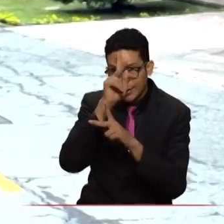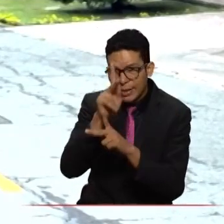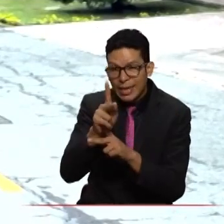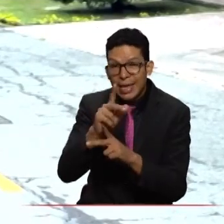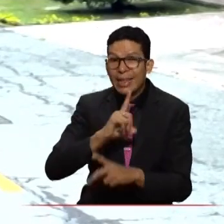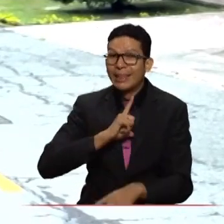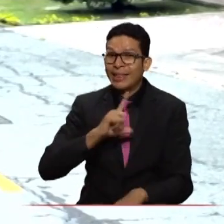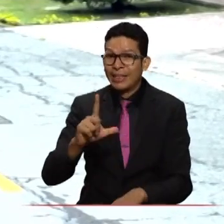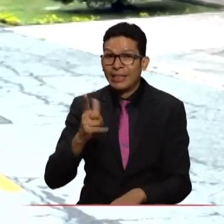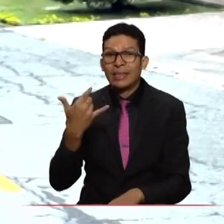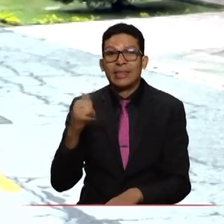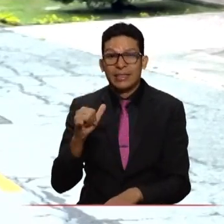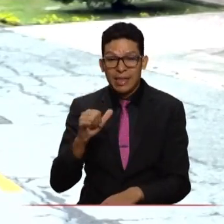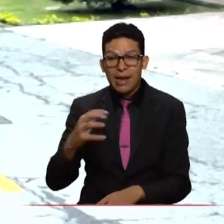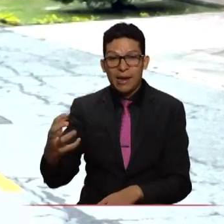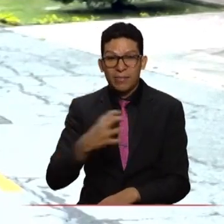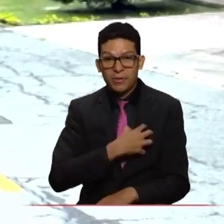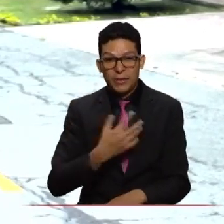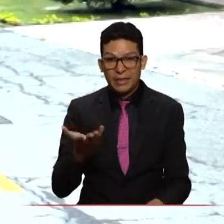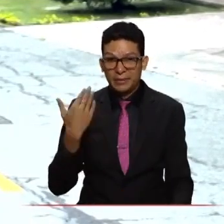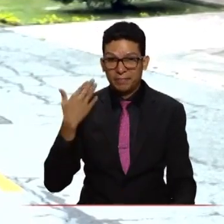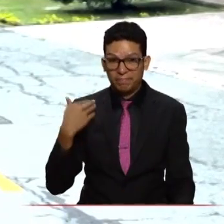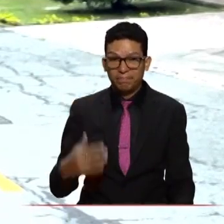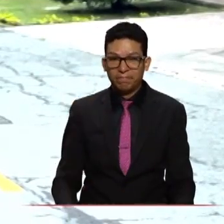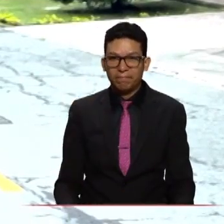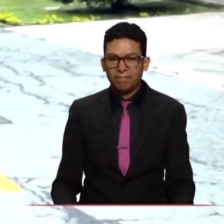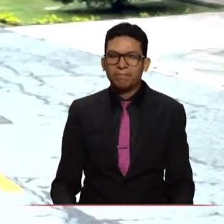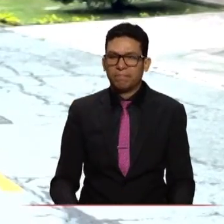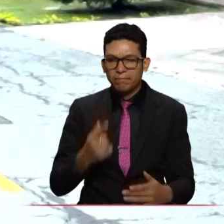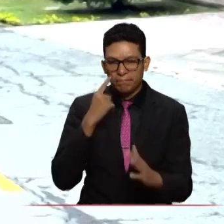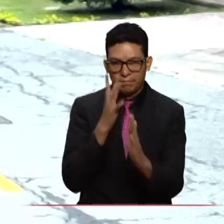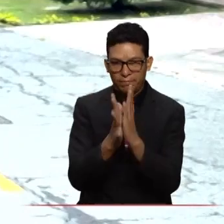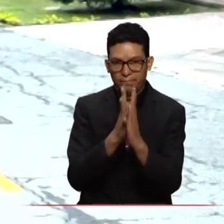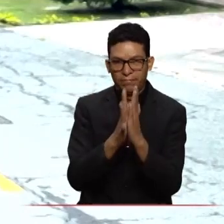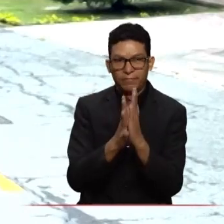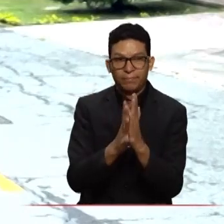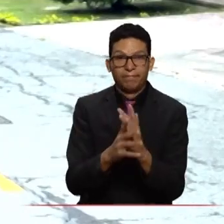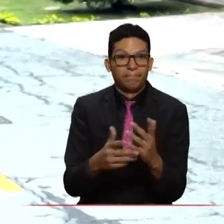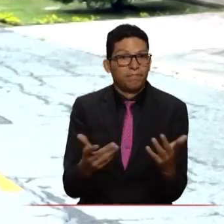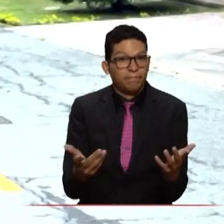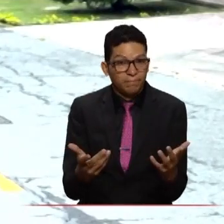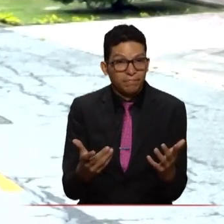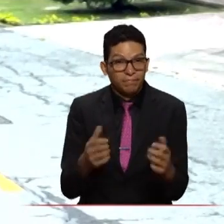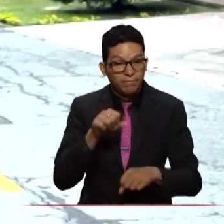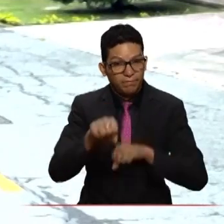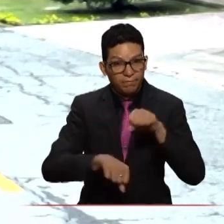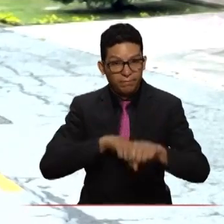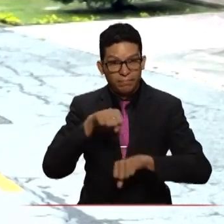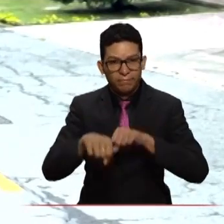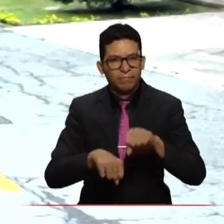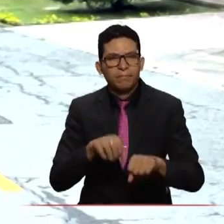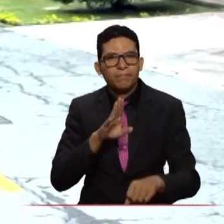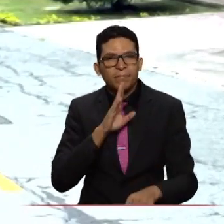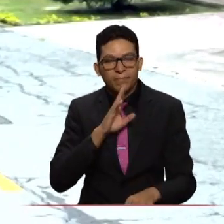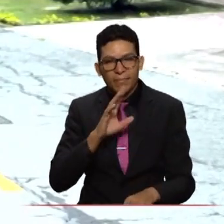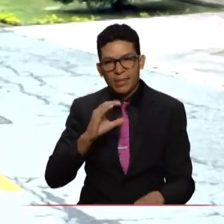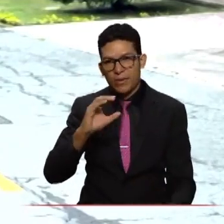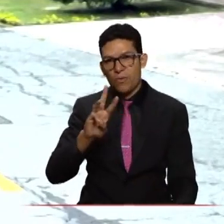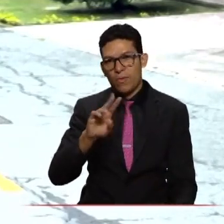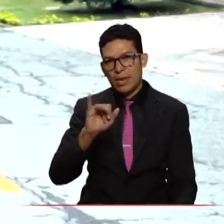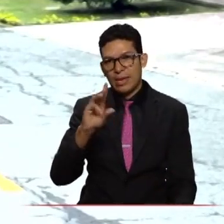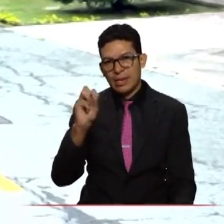la oportunidad de salir campeón. Por eso giramos nuestra información y del ciclismo nos habla William